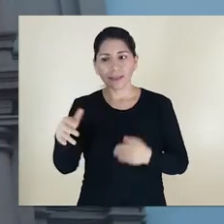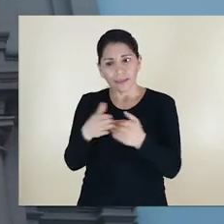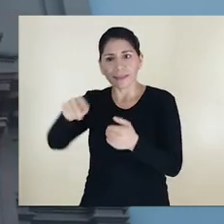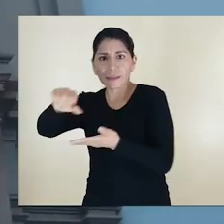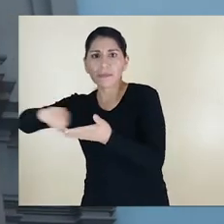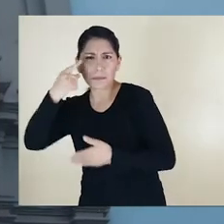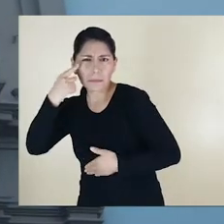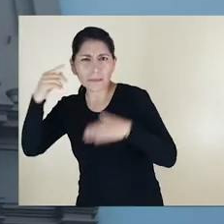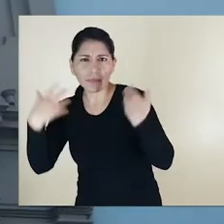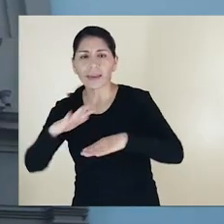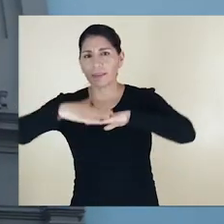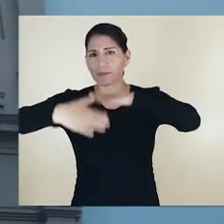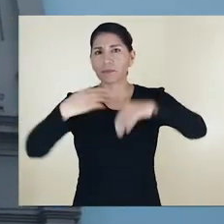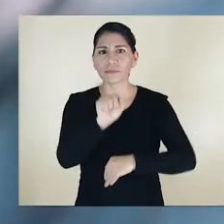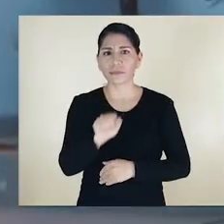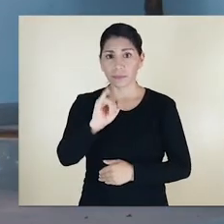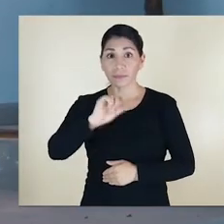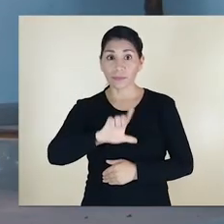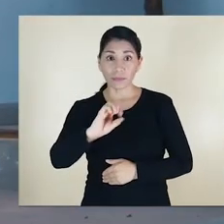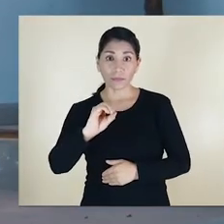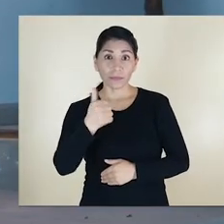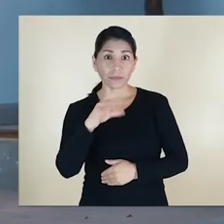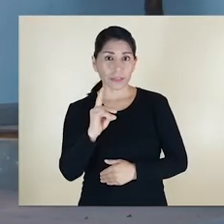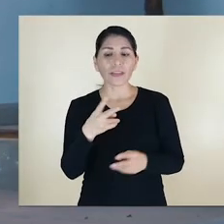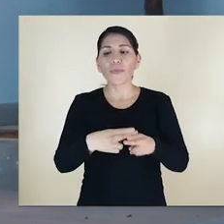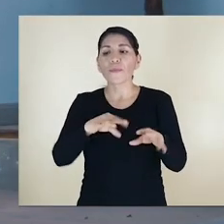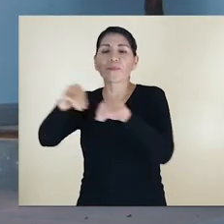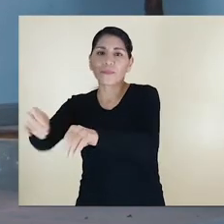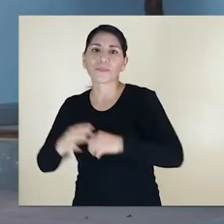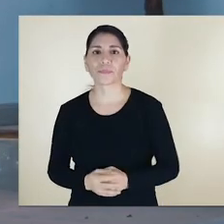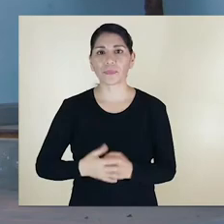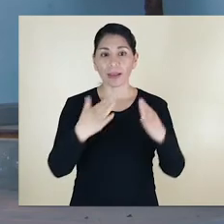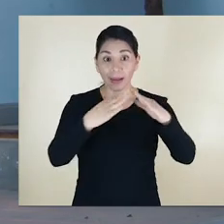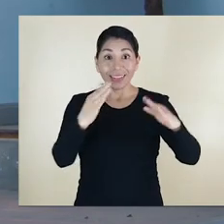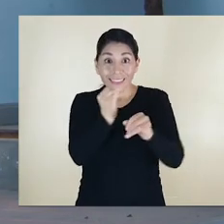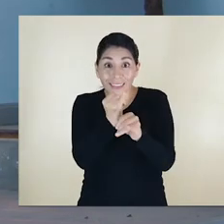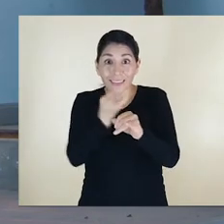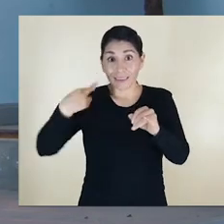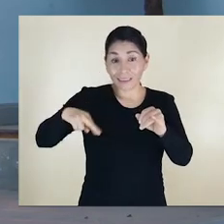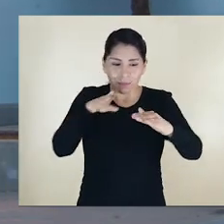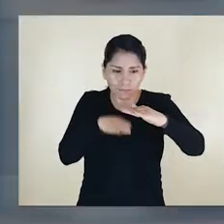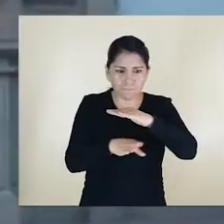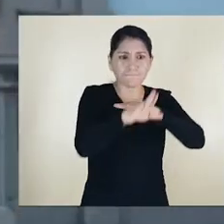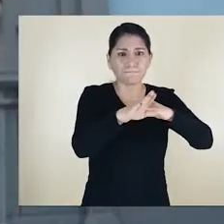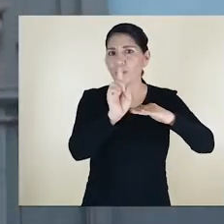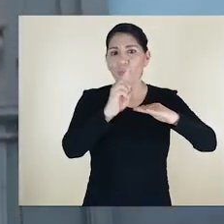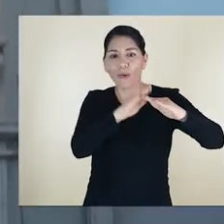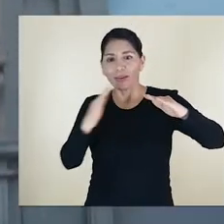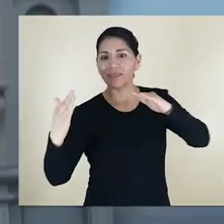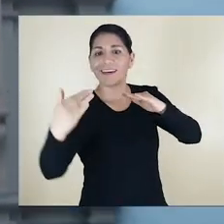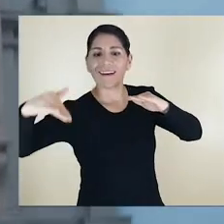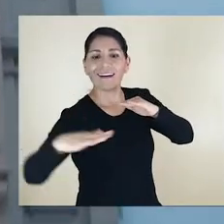de la plaza, pues para mediados del siglo XVII ya se le nombra. Al parecer es una extensión de lo que fuera el atrio de la iglesia del monasterio,